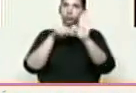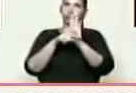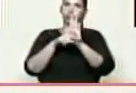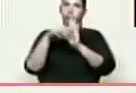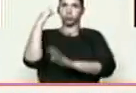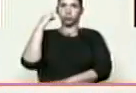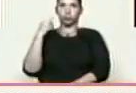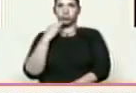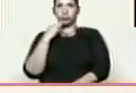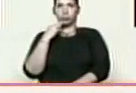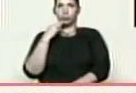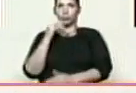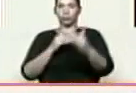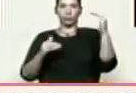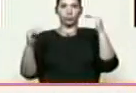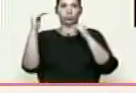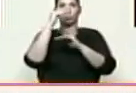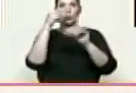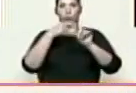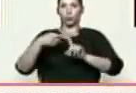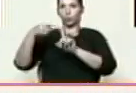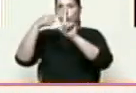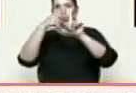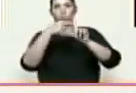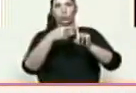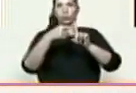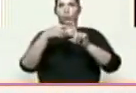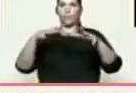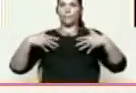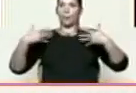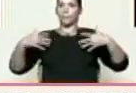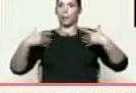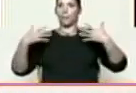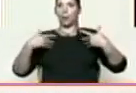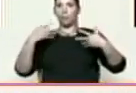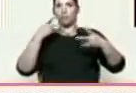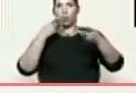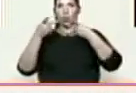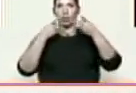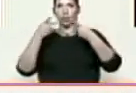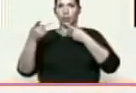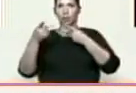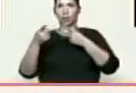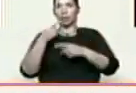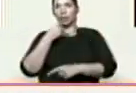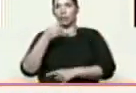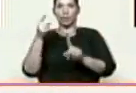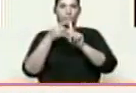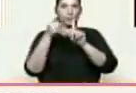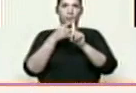de la mayor suma de estabilidad política, seguridad social y felicidad posible. Decreta, primero,